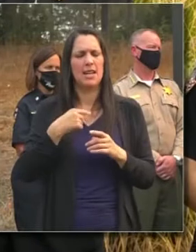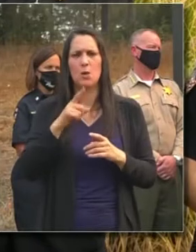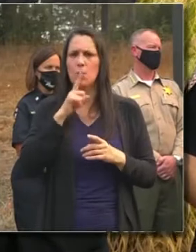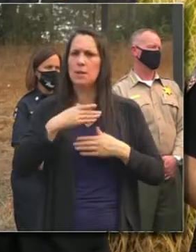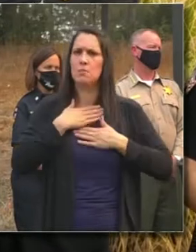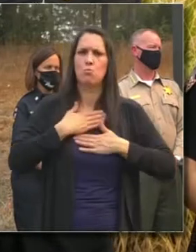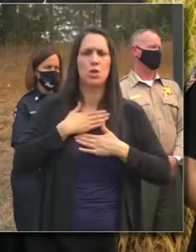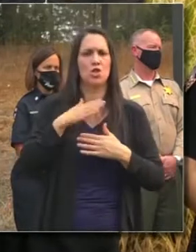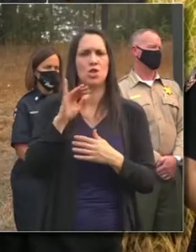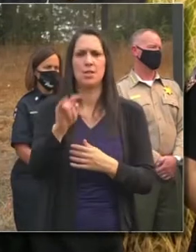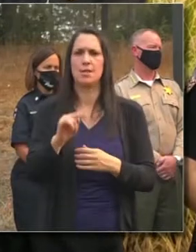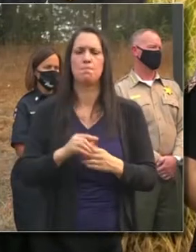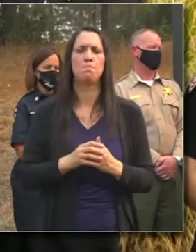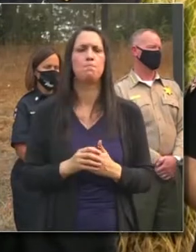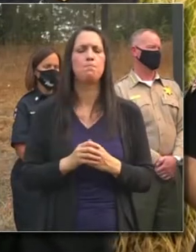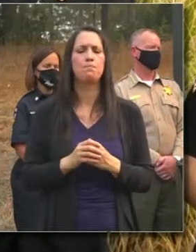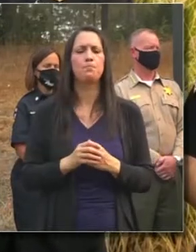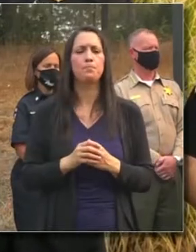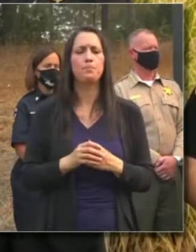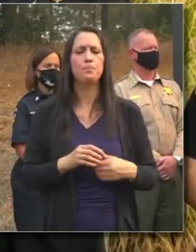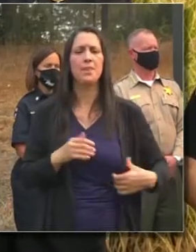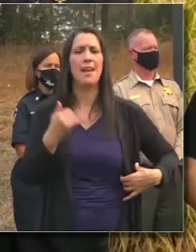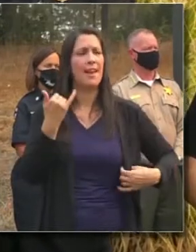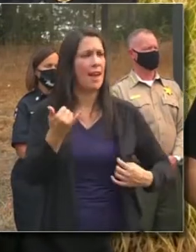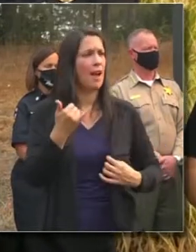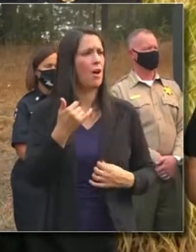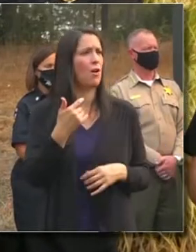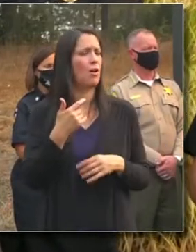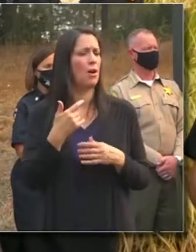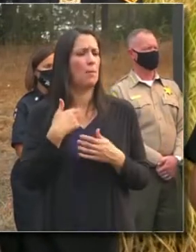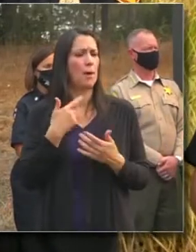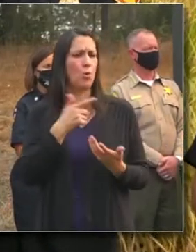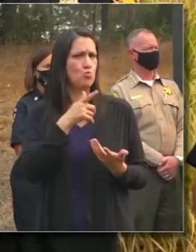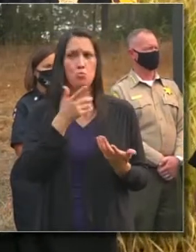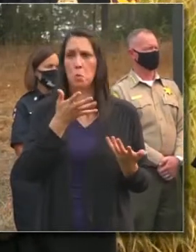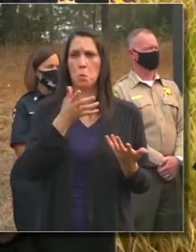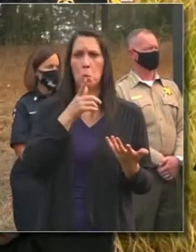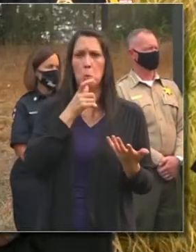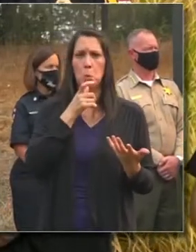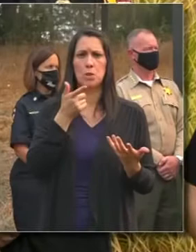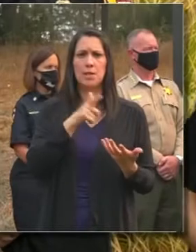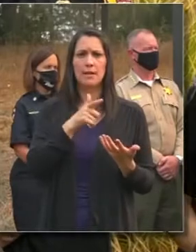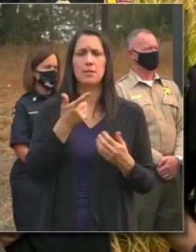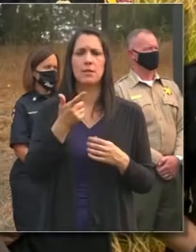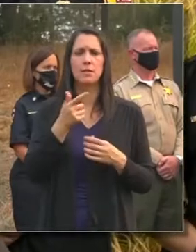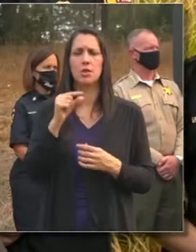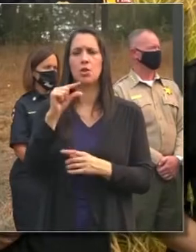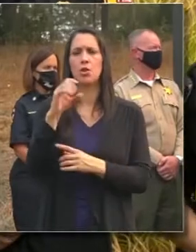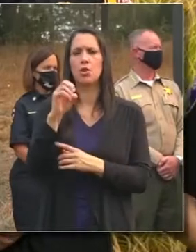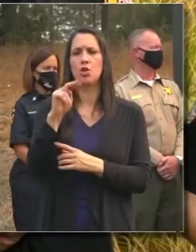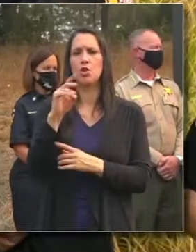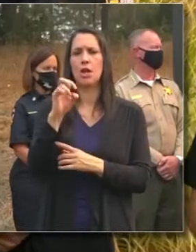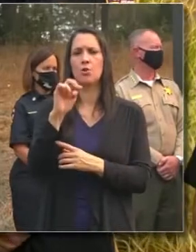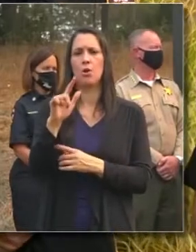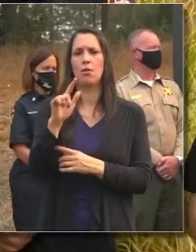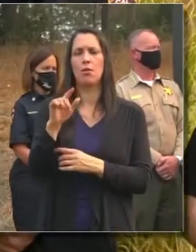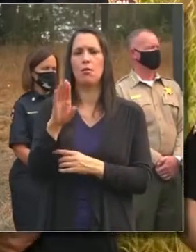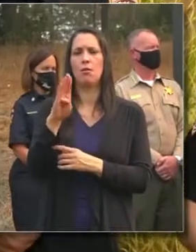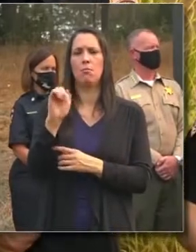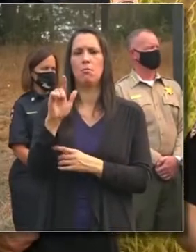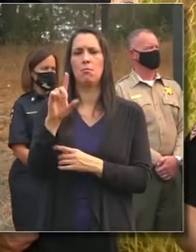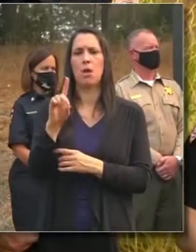ha pasado en el país de modo que agradezco mucho sus esfuerzos y con eso quiero entregarle la palabra quiénes cne que el próximo el general volver